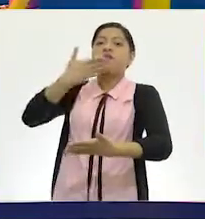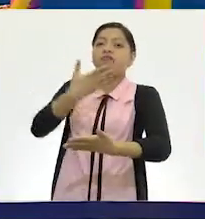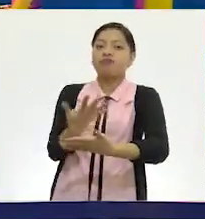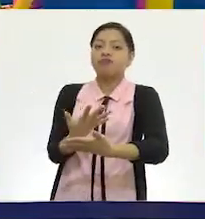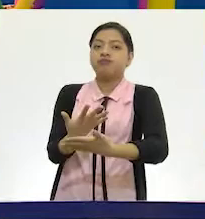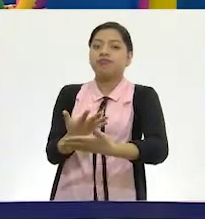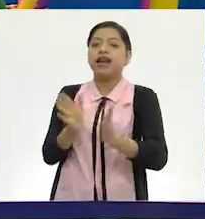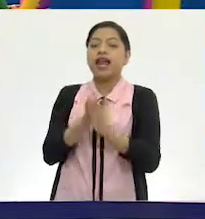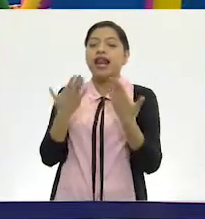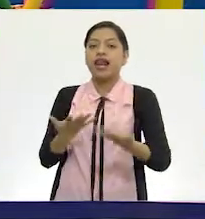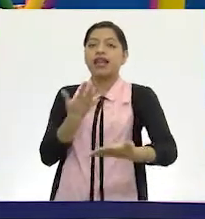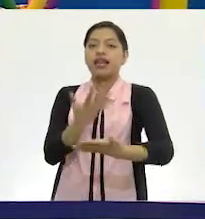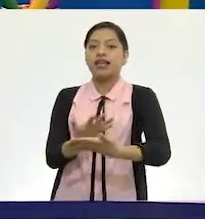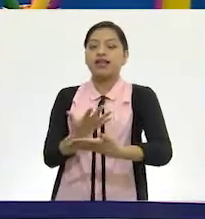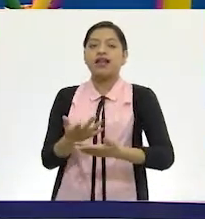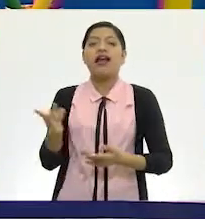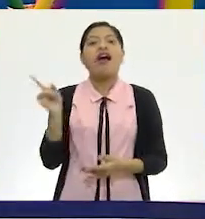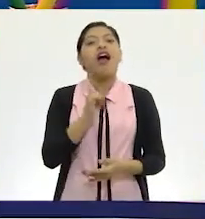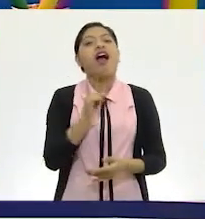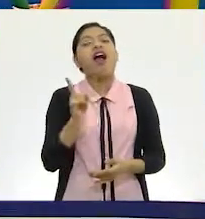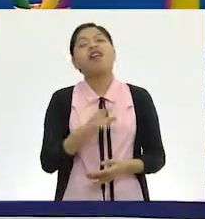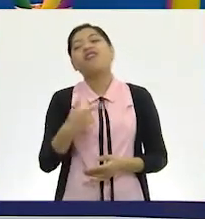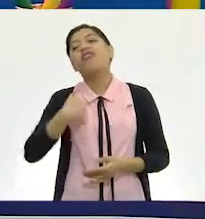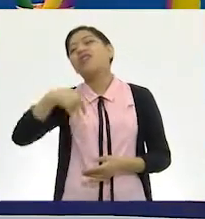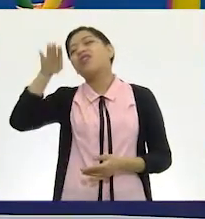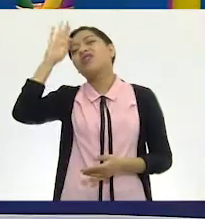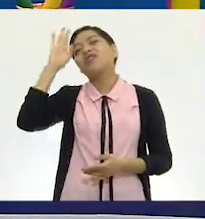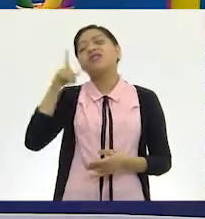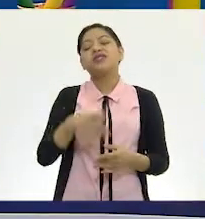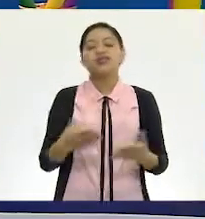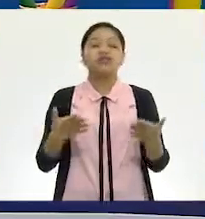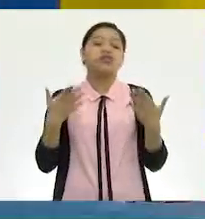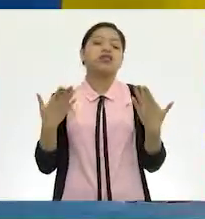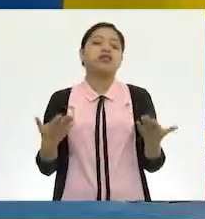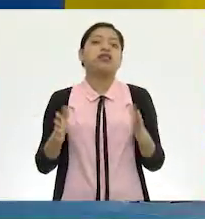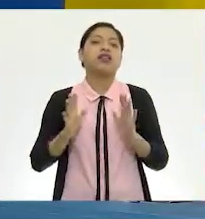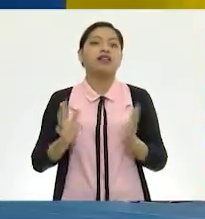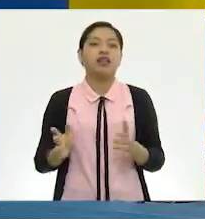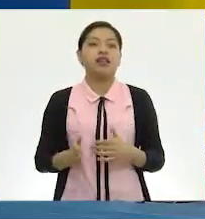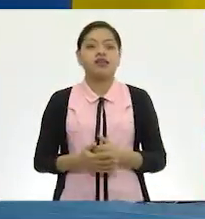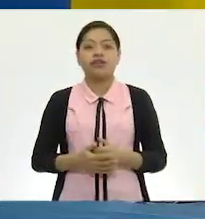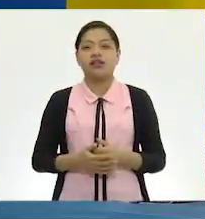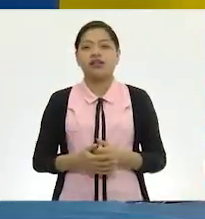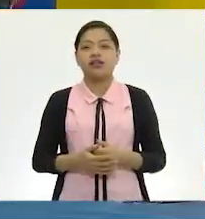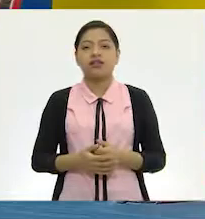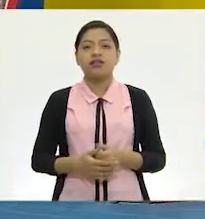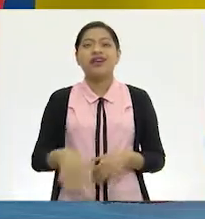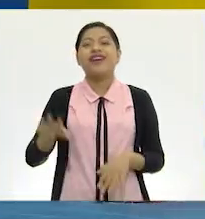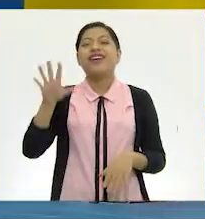Pensé que nada más estaba sosteniendo en forma elegante el libro. Ay, no, parecía una araña mi mano, creo.